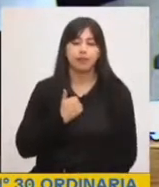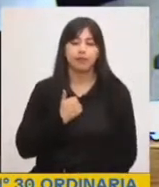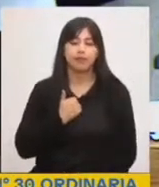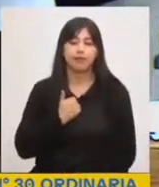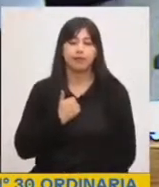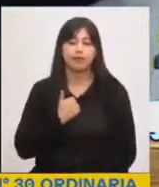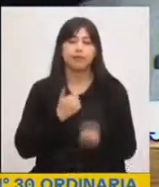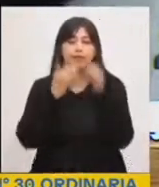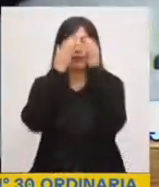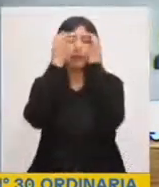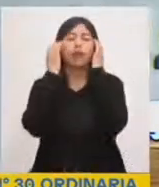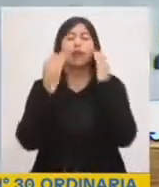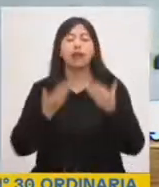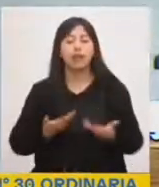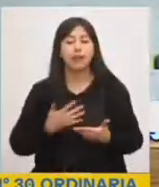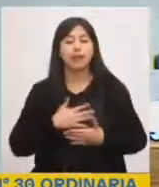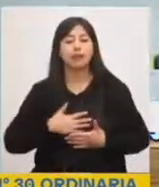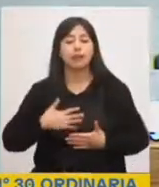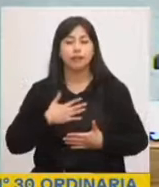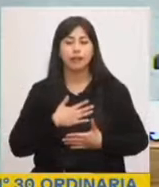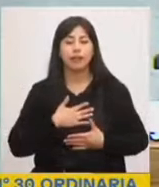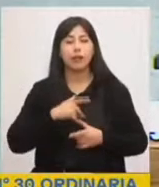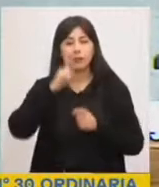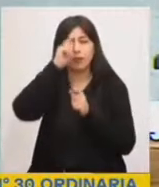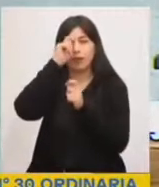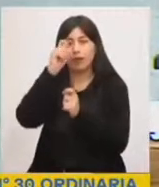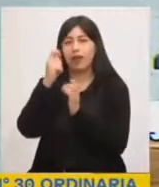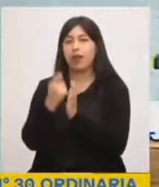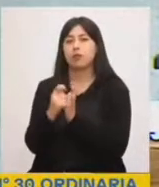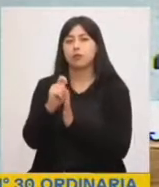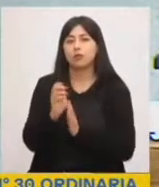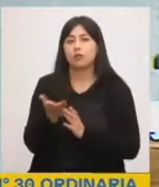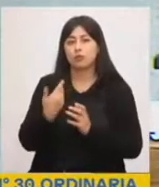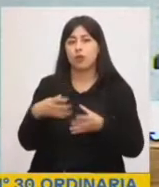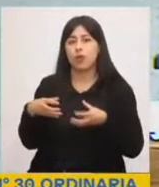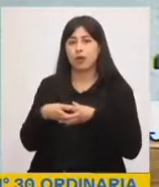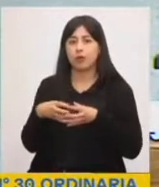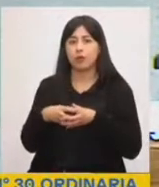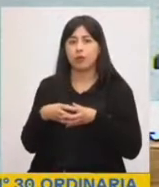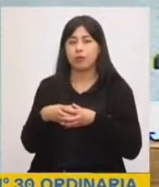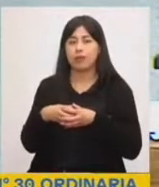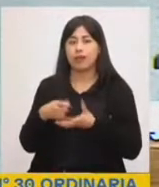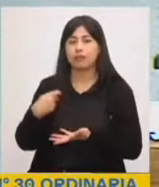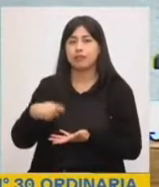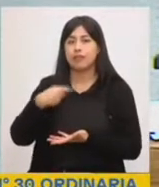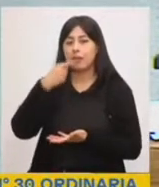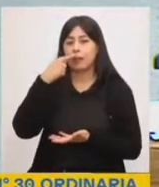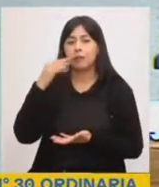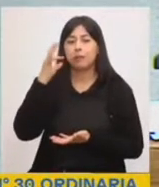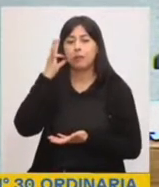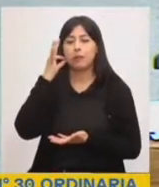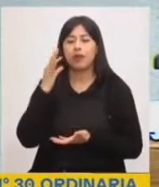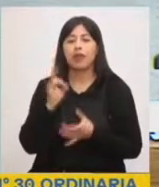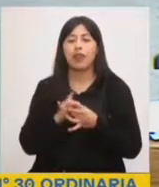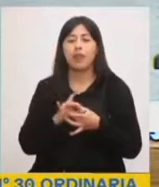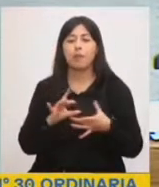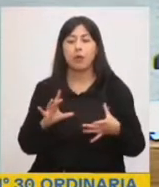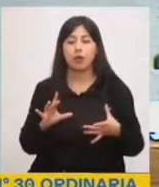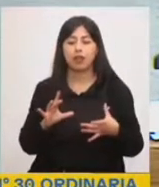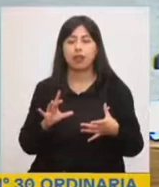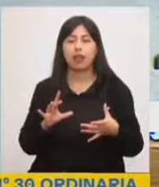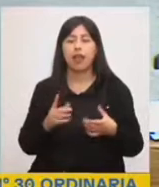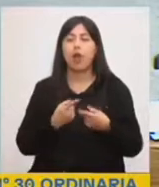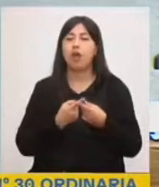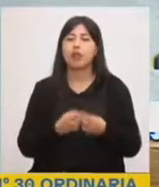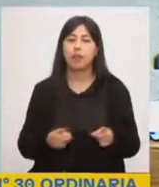acto queremos reconocer, como bancada de senadores de demócratas, reconocer y